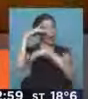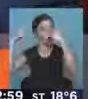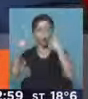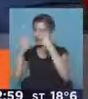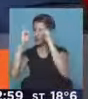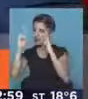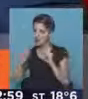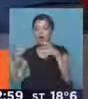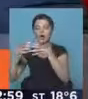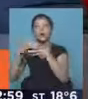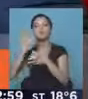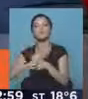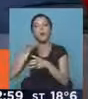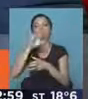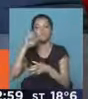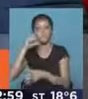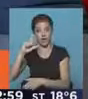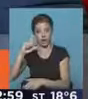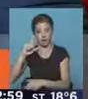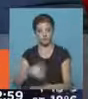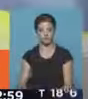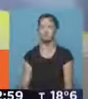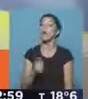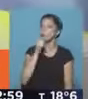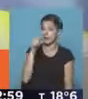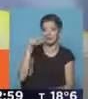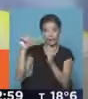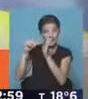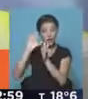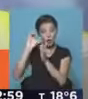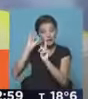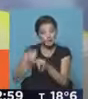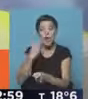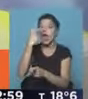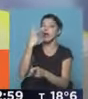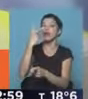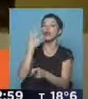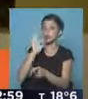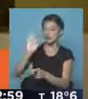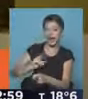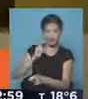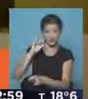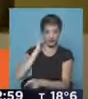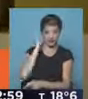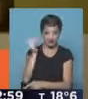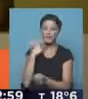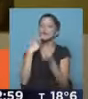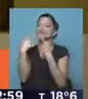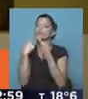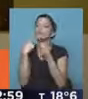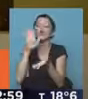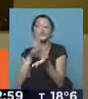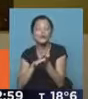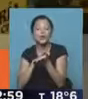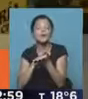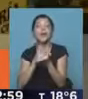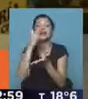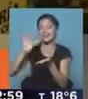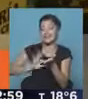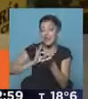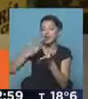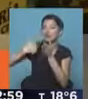FARC. Pasó en Colombia el domingo 2 de octubre de 2016 con el plebiscito para coronar más de 3 años